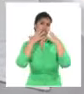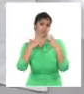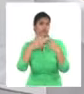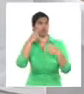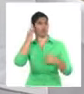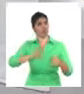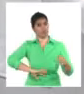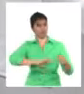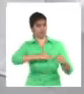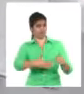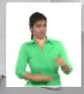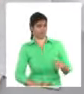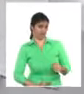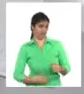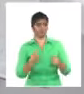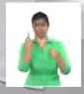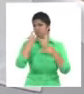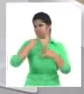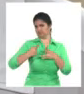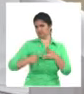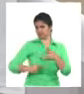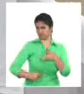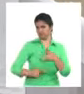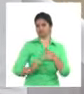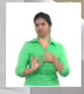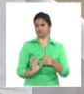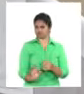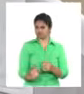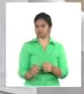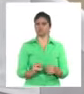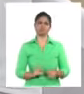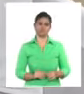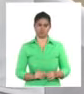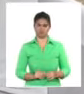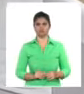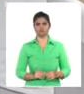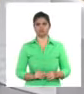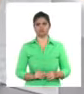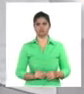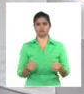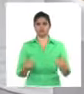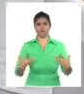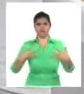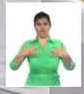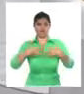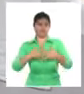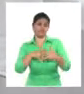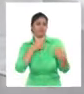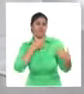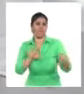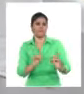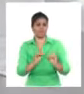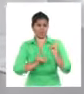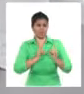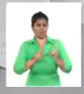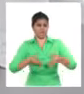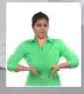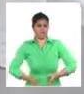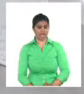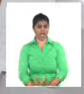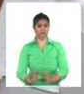la preeclampsia, eclampsia, el crecimiento intrauterino retardado, el bajo peso al nacer, el sangrado. Y